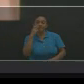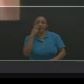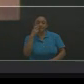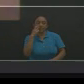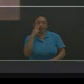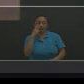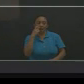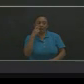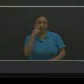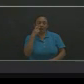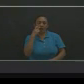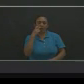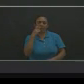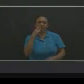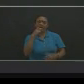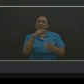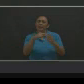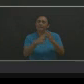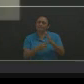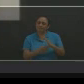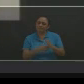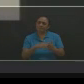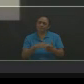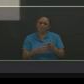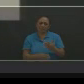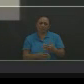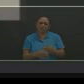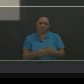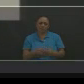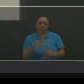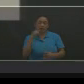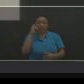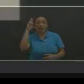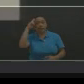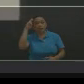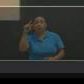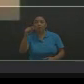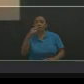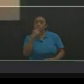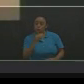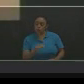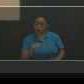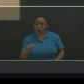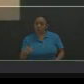Y en medio de la agonía ella comienza a recordarse de su niñez.